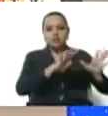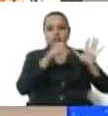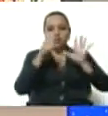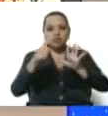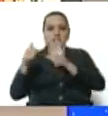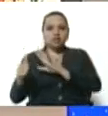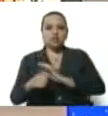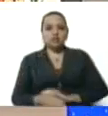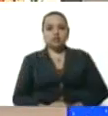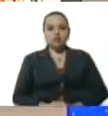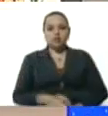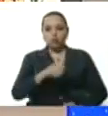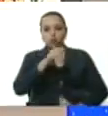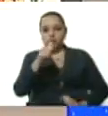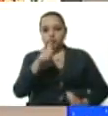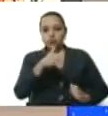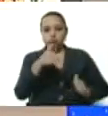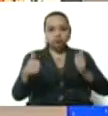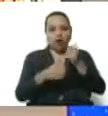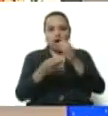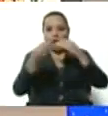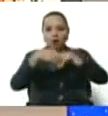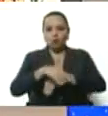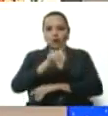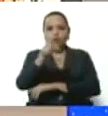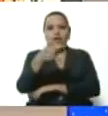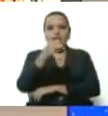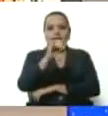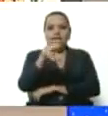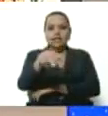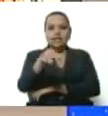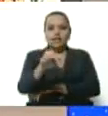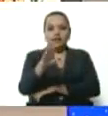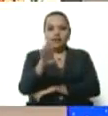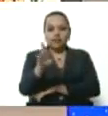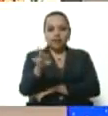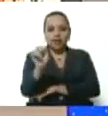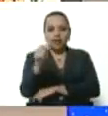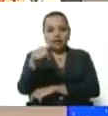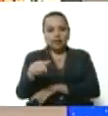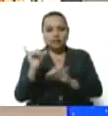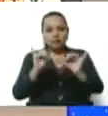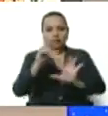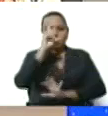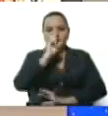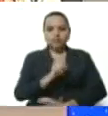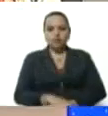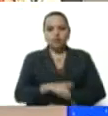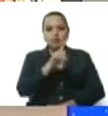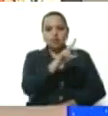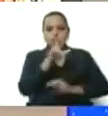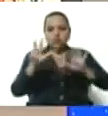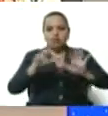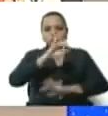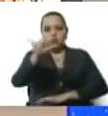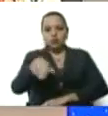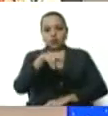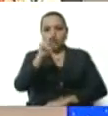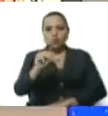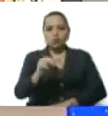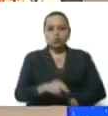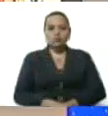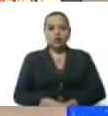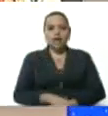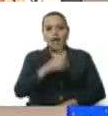1966 con la suscripción del Acuerdo de Ginebra de este mismo año. Bueno, el 18 de junio